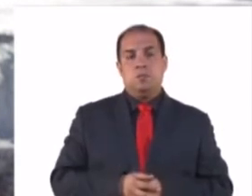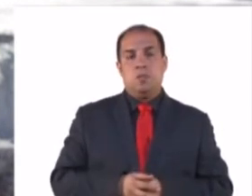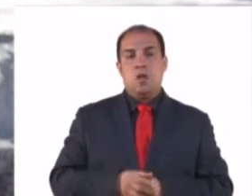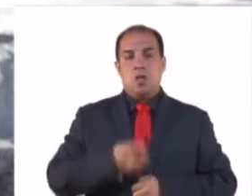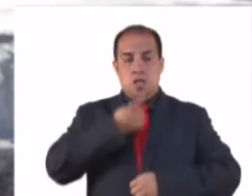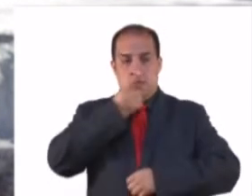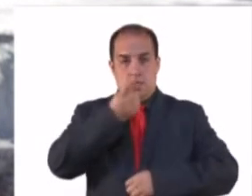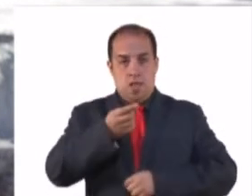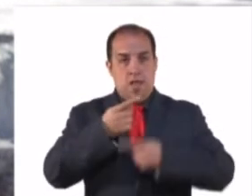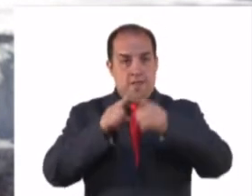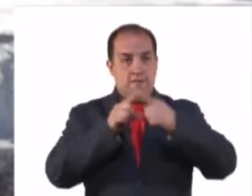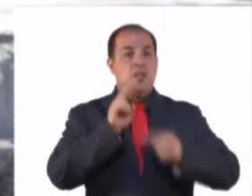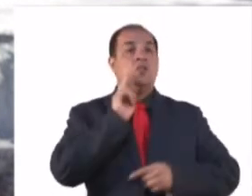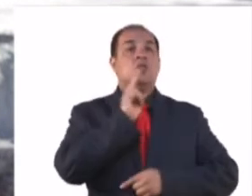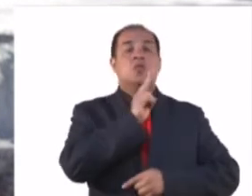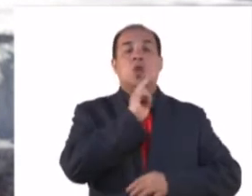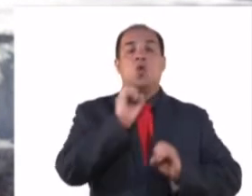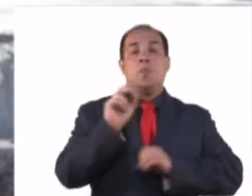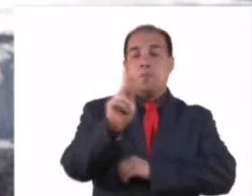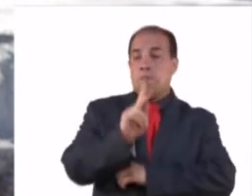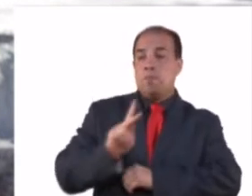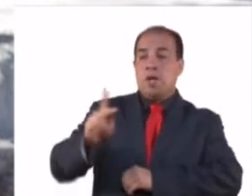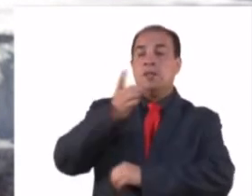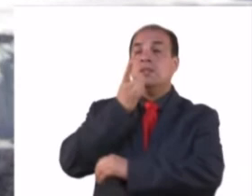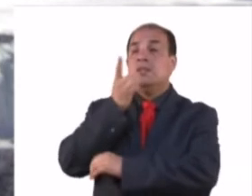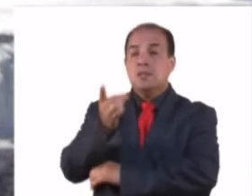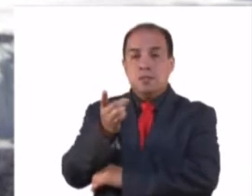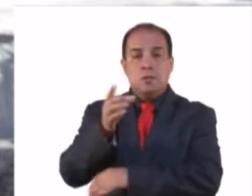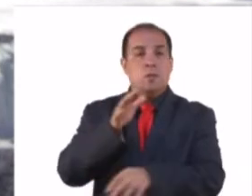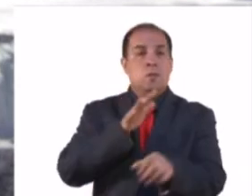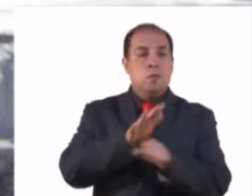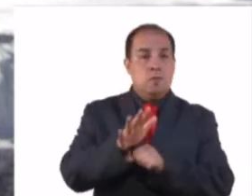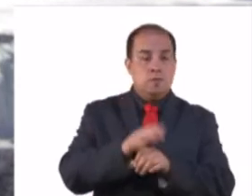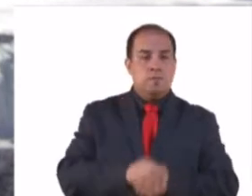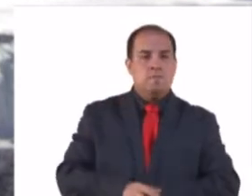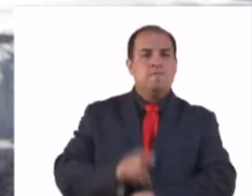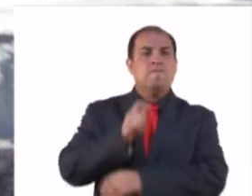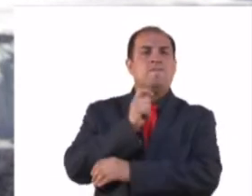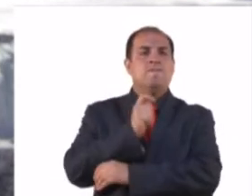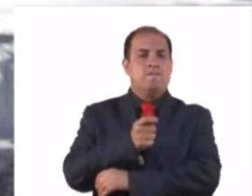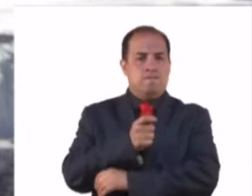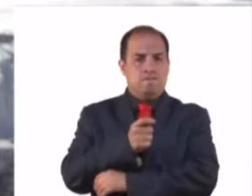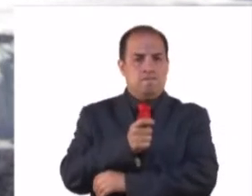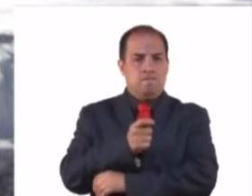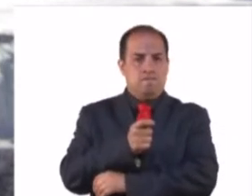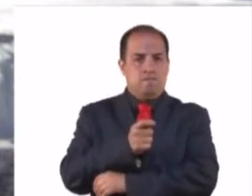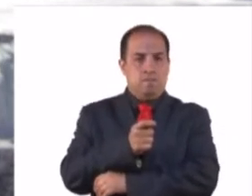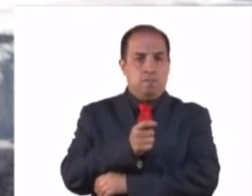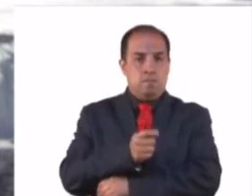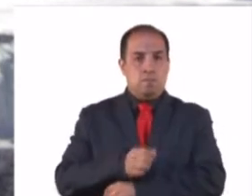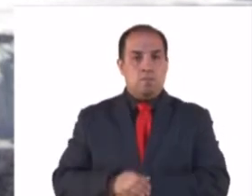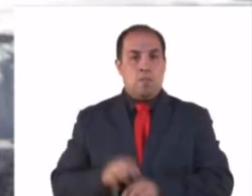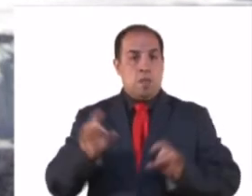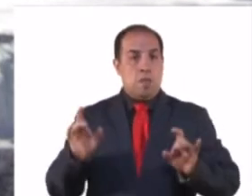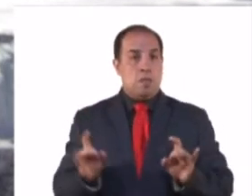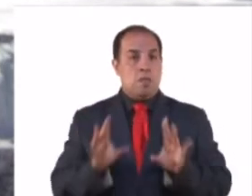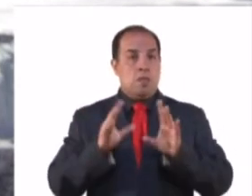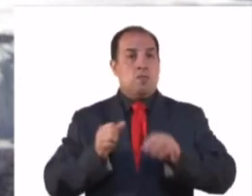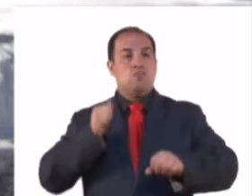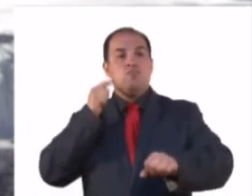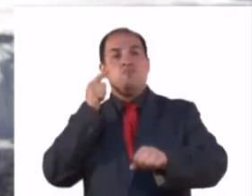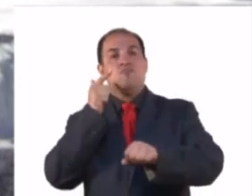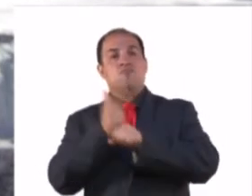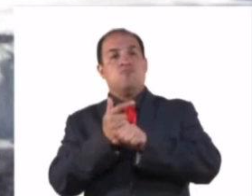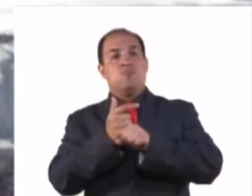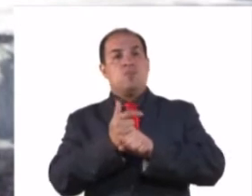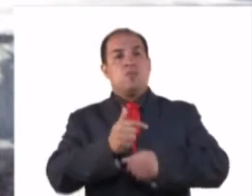los medios, a la ciudadanía. O sea, ¿qué significa que se encuentre